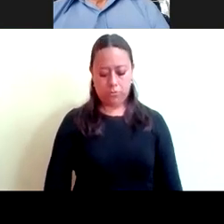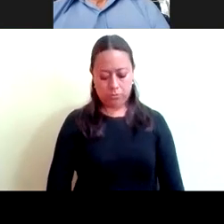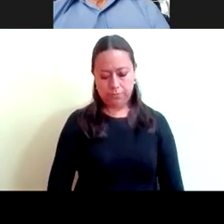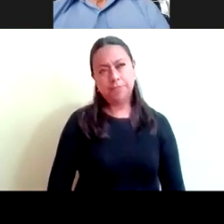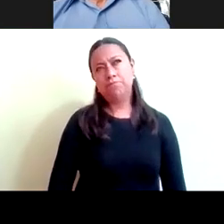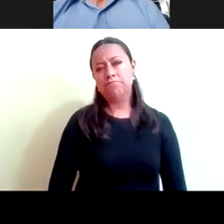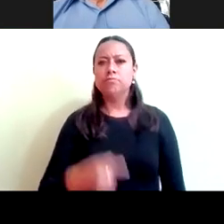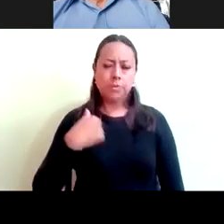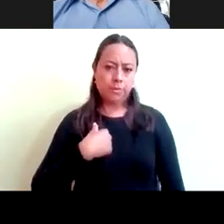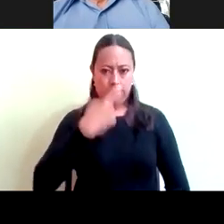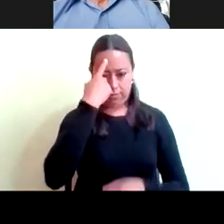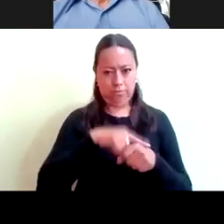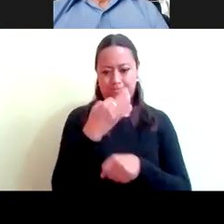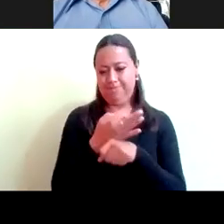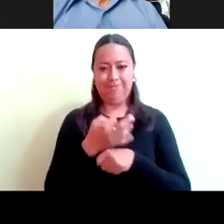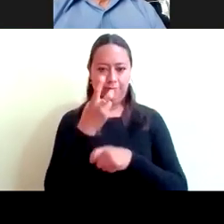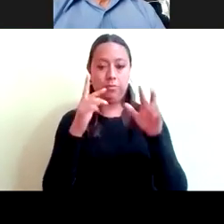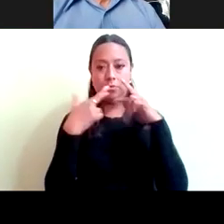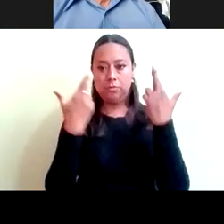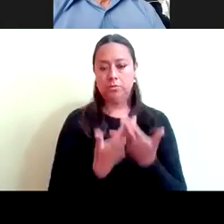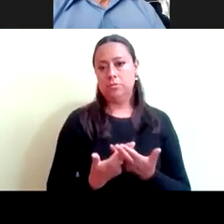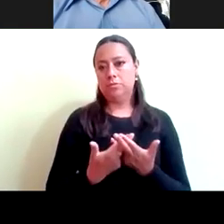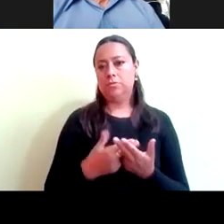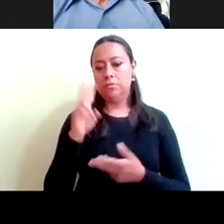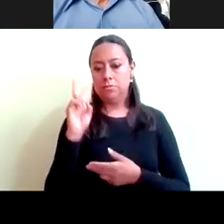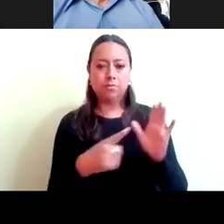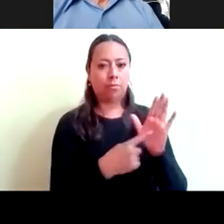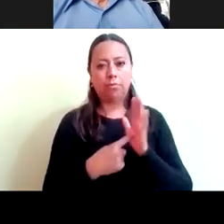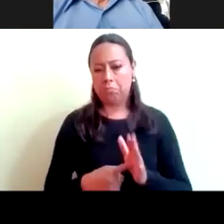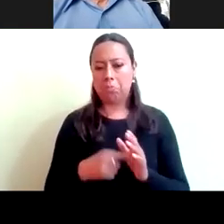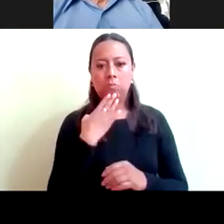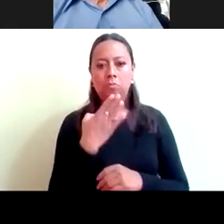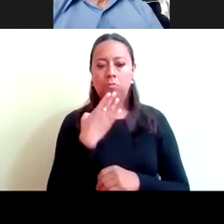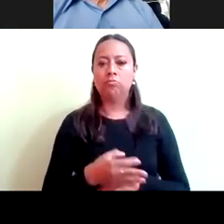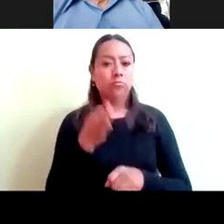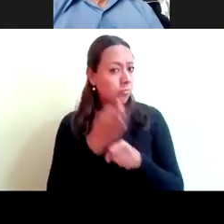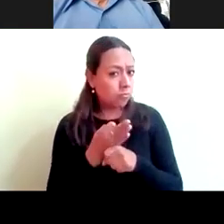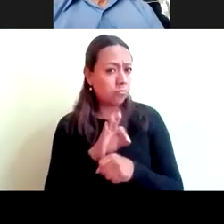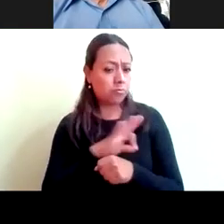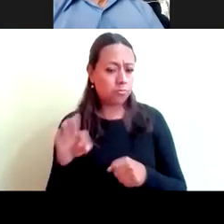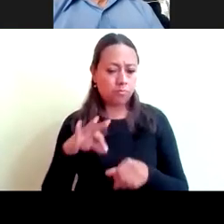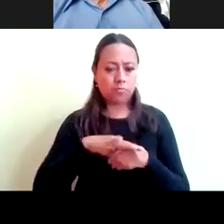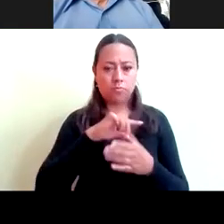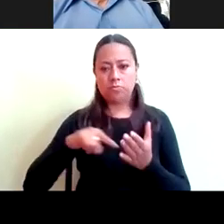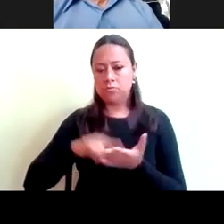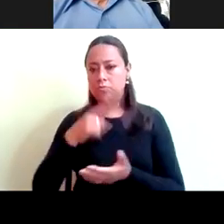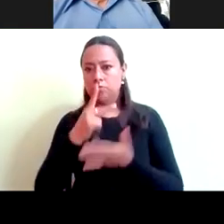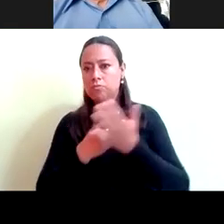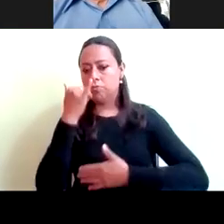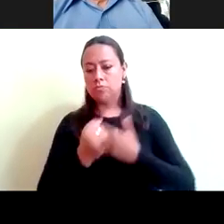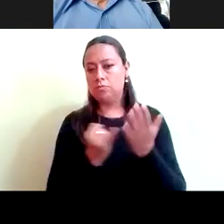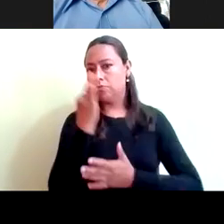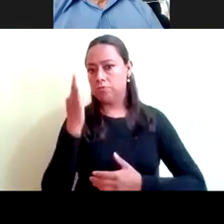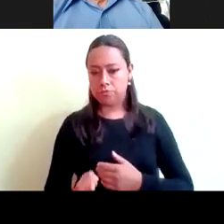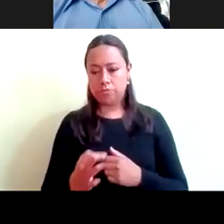sesión. No es posible votar a favor un proyecto de dictamen de una iniciativa que manda